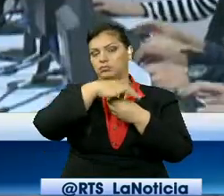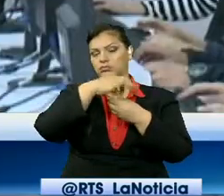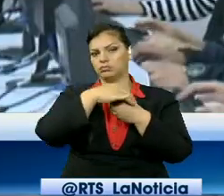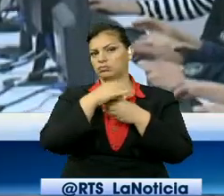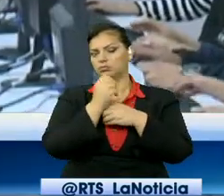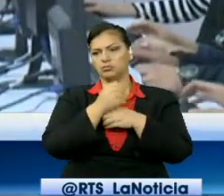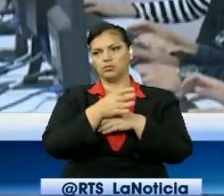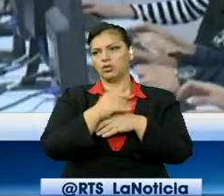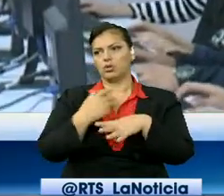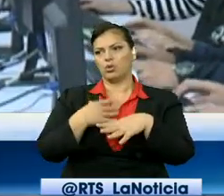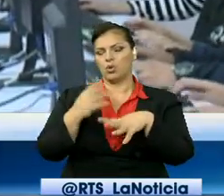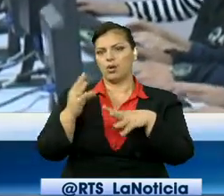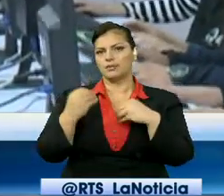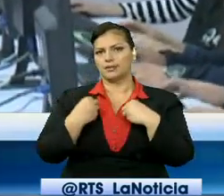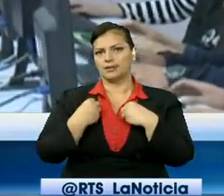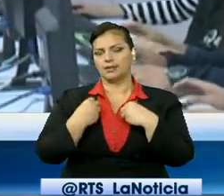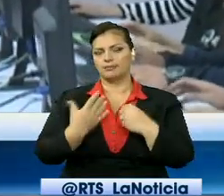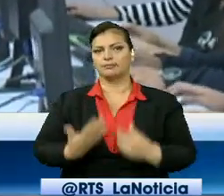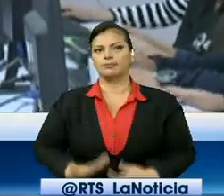posiciones